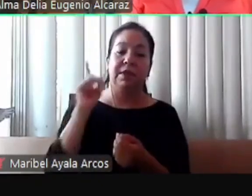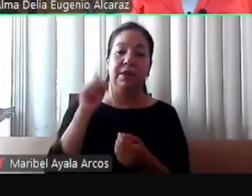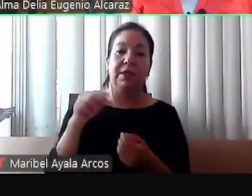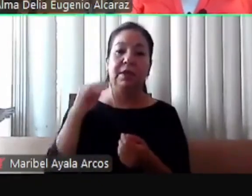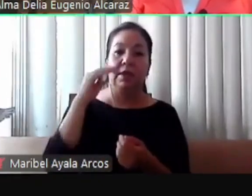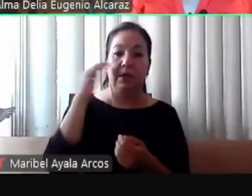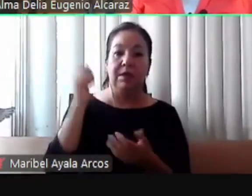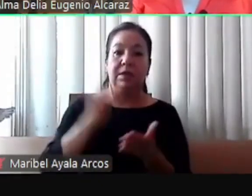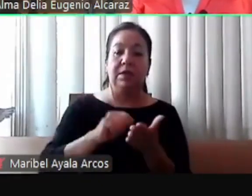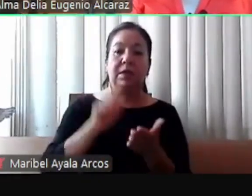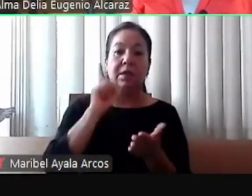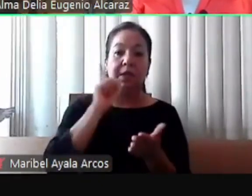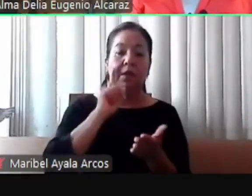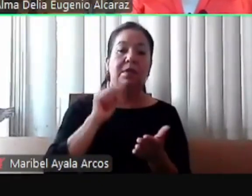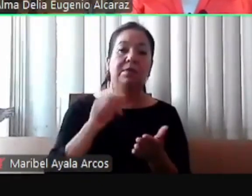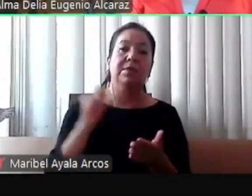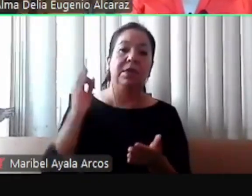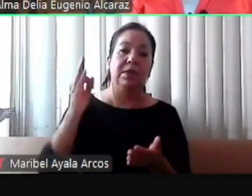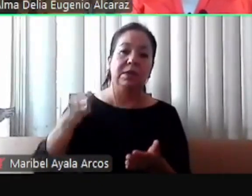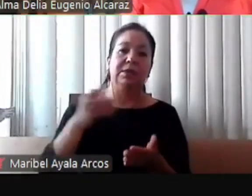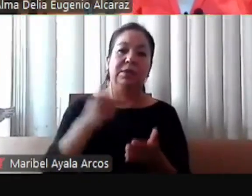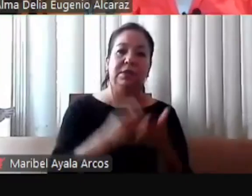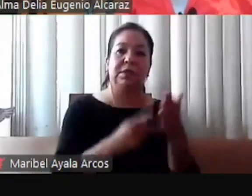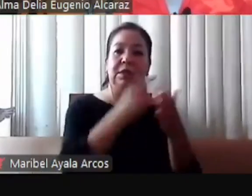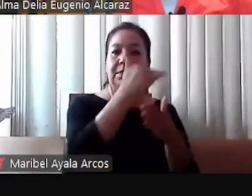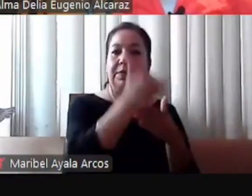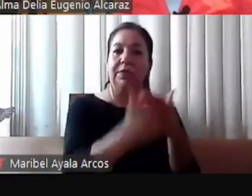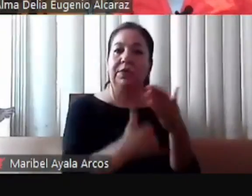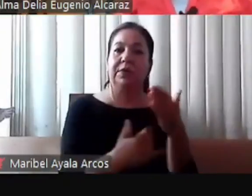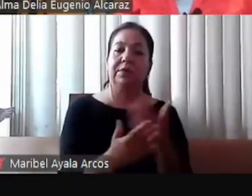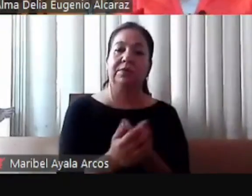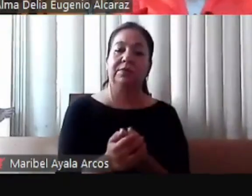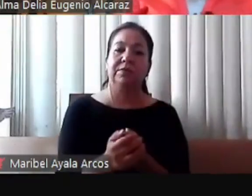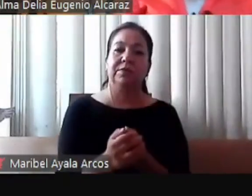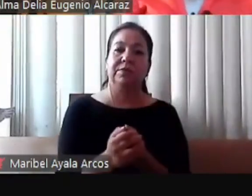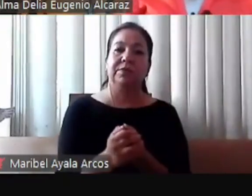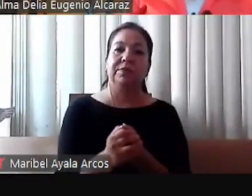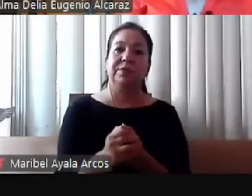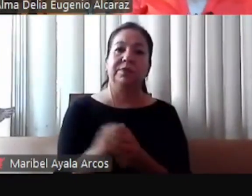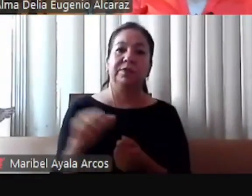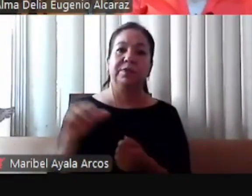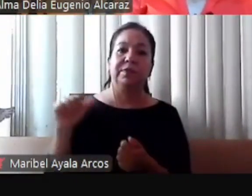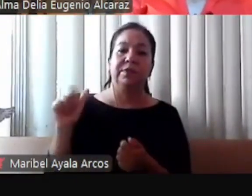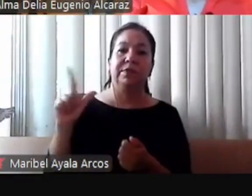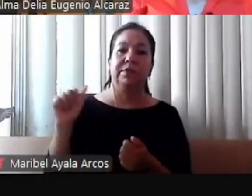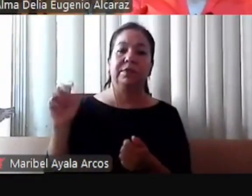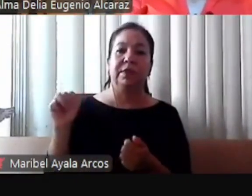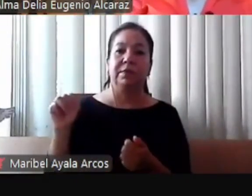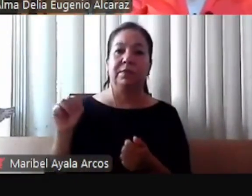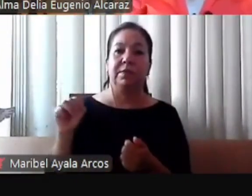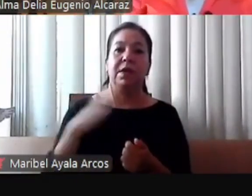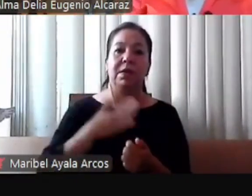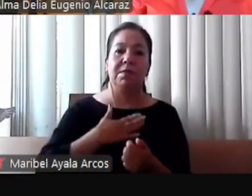proyecto. Gracias, magistrada, magistrada ponente Hilda Rosa Delgado Brito. Es mi proyecto.